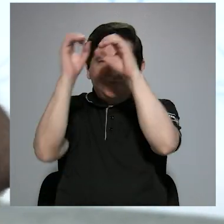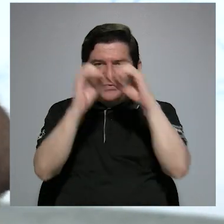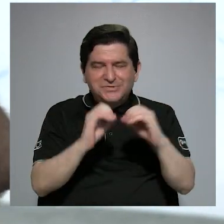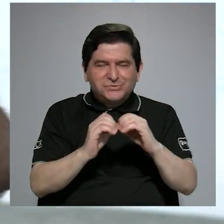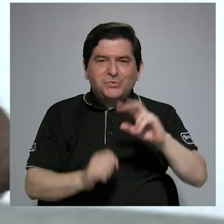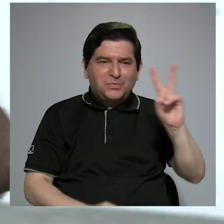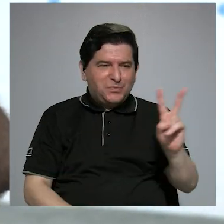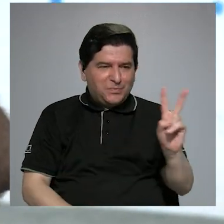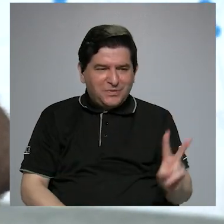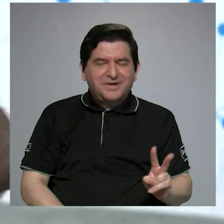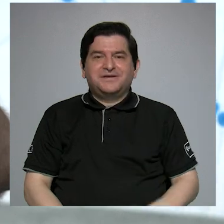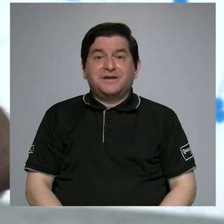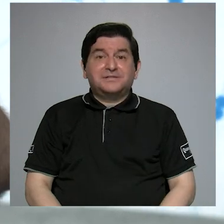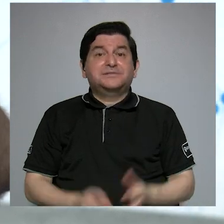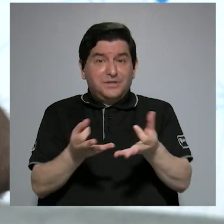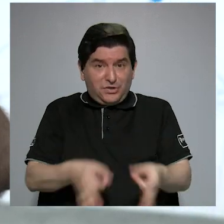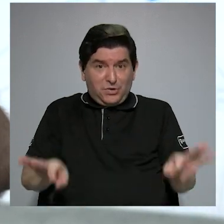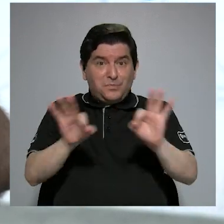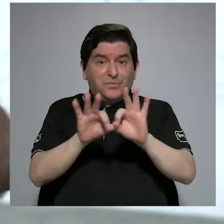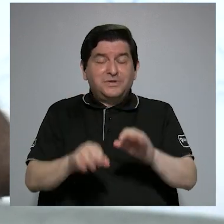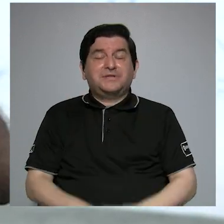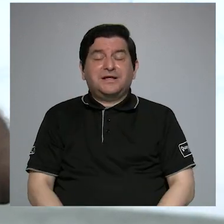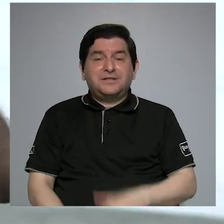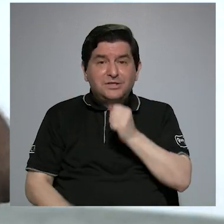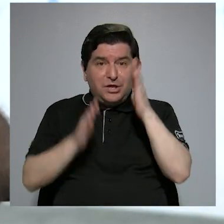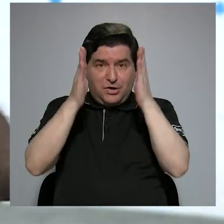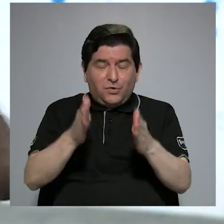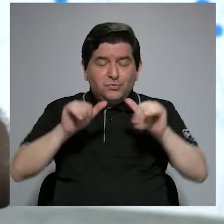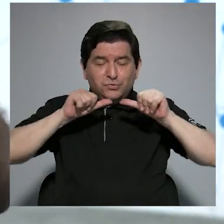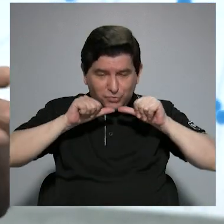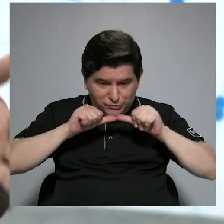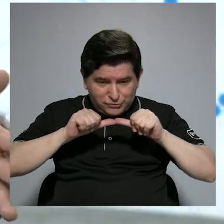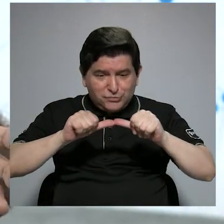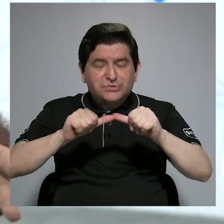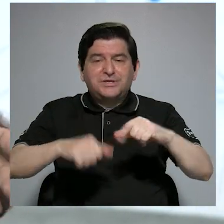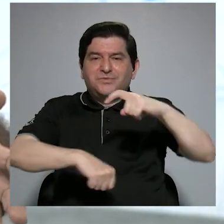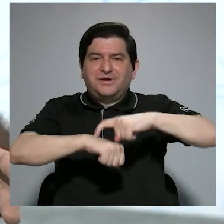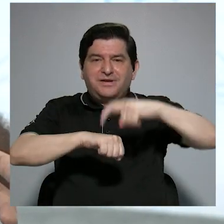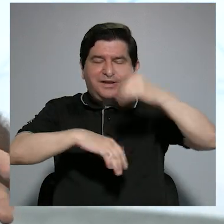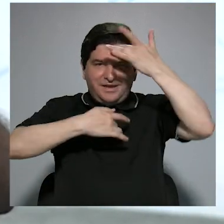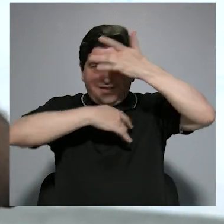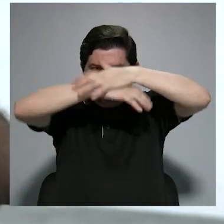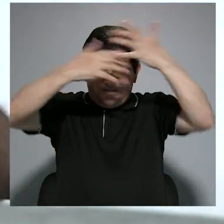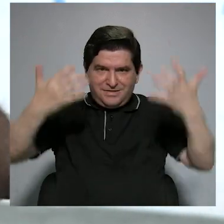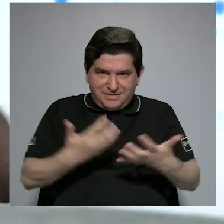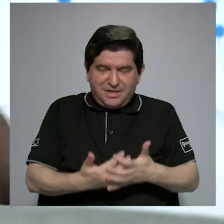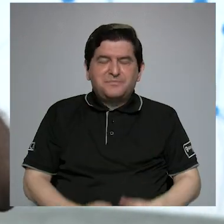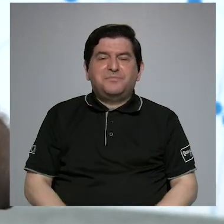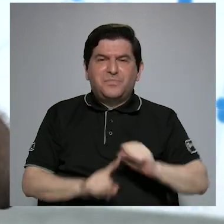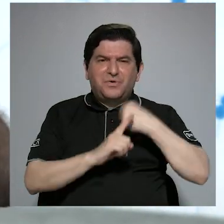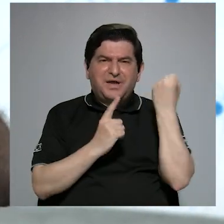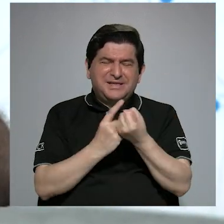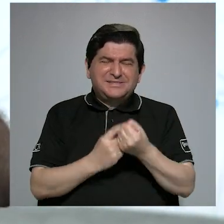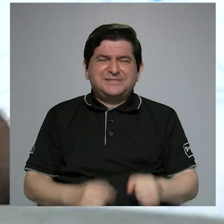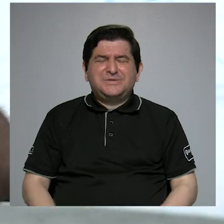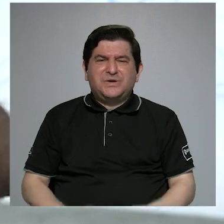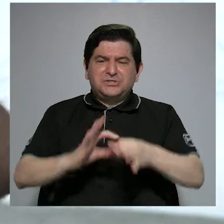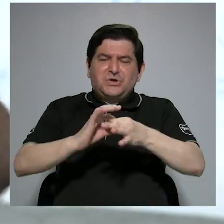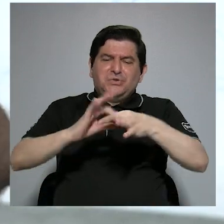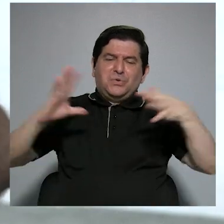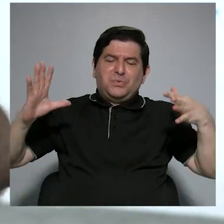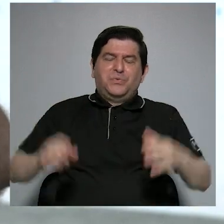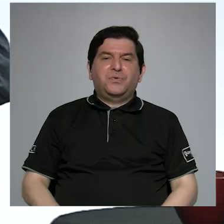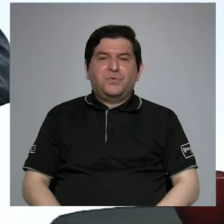Eso fue algo que para los locutores fue muy valioso y les ayudó también a sostenerse en medio de la pandemia entre tanta